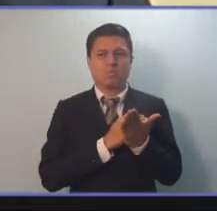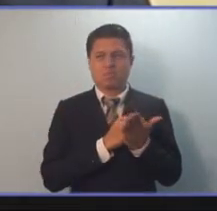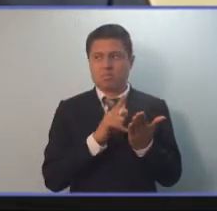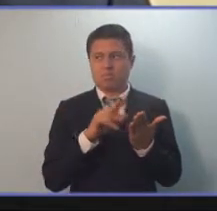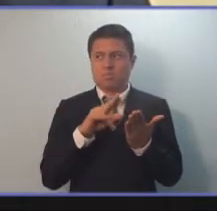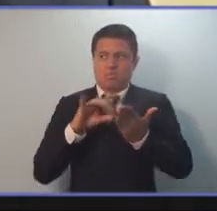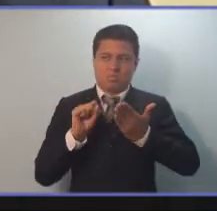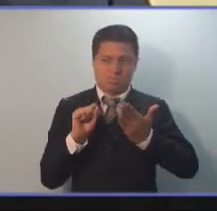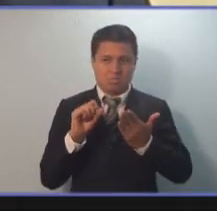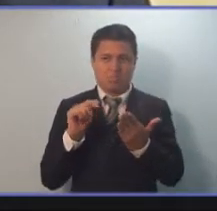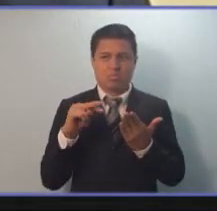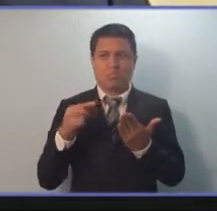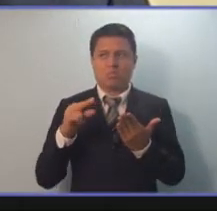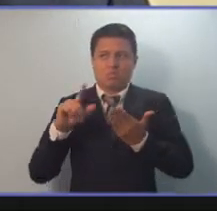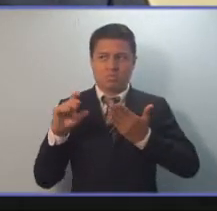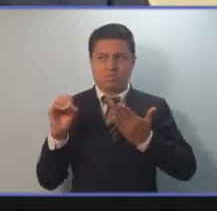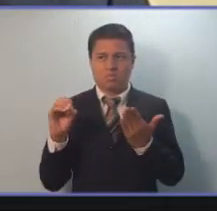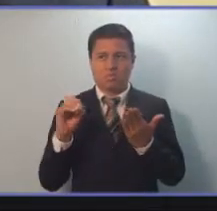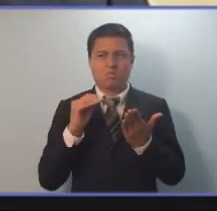Luis Roberto Angulo Samayoa,